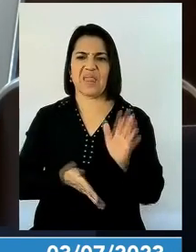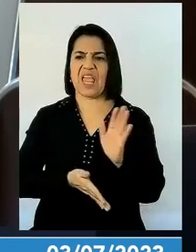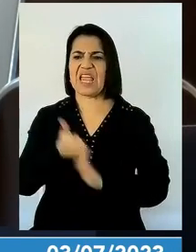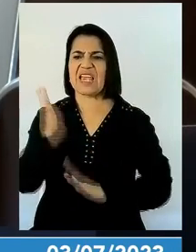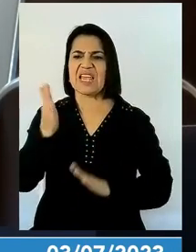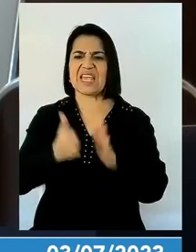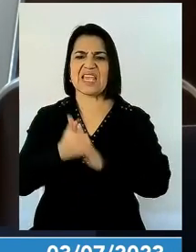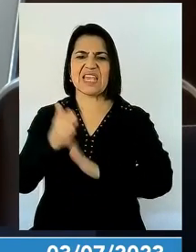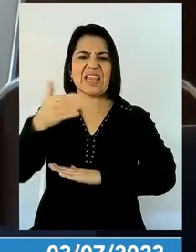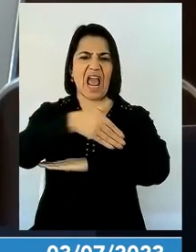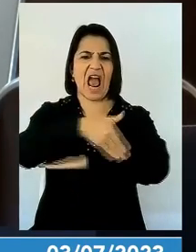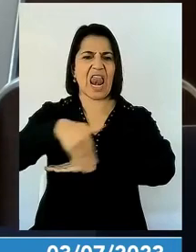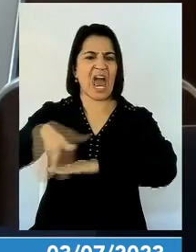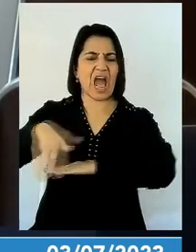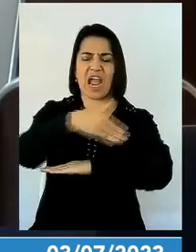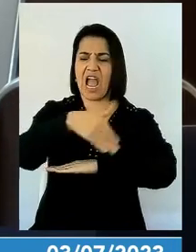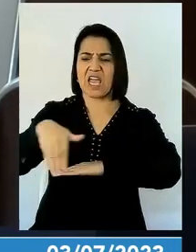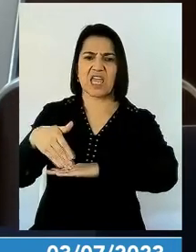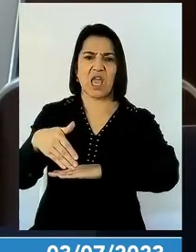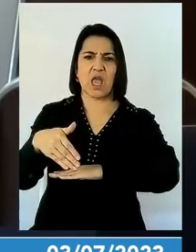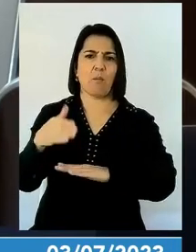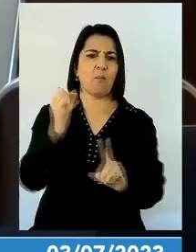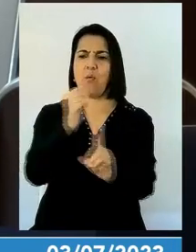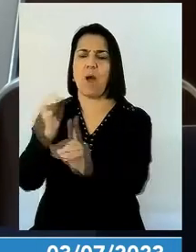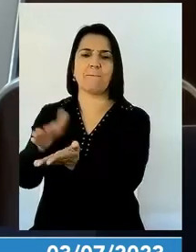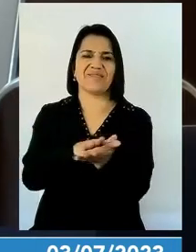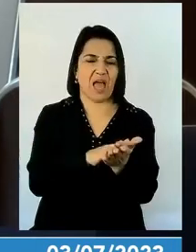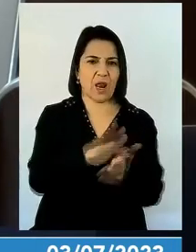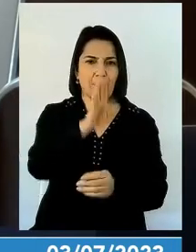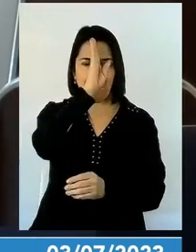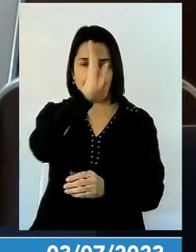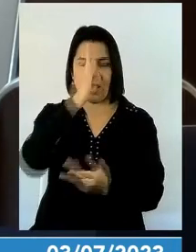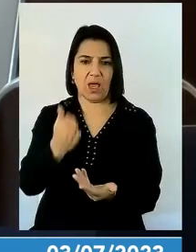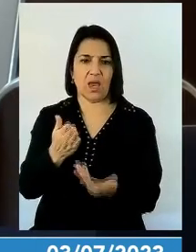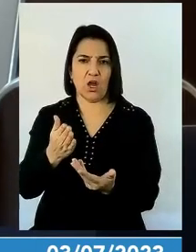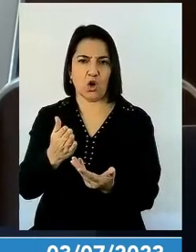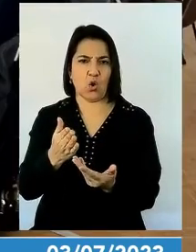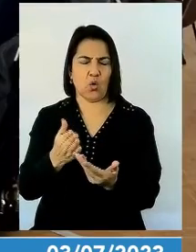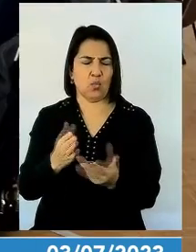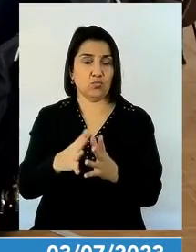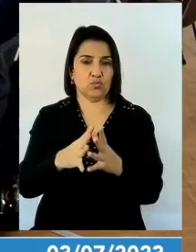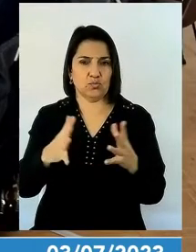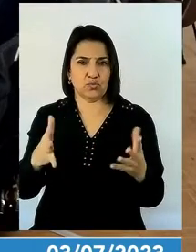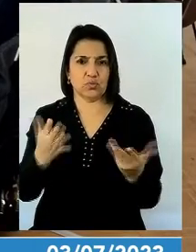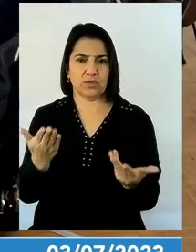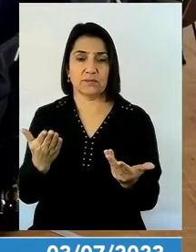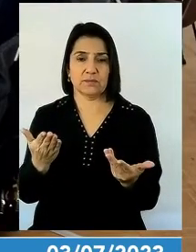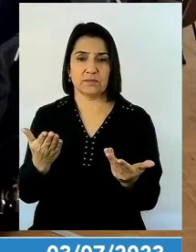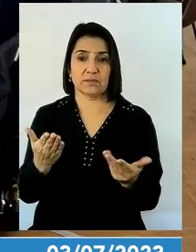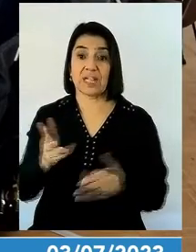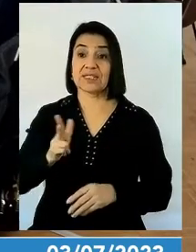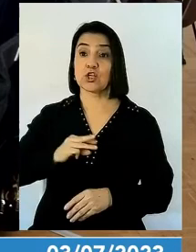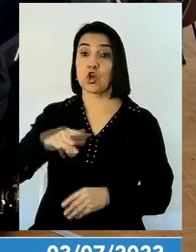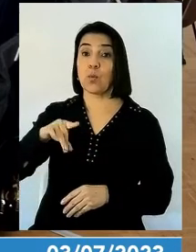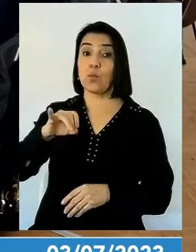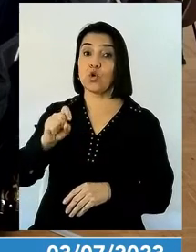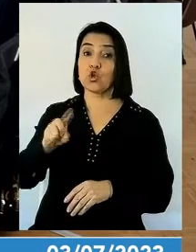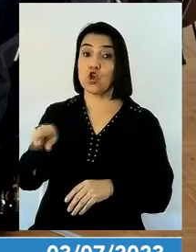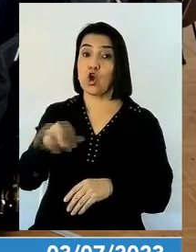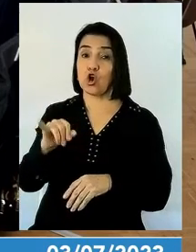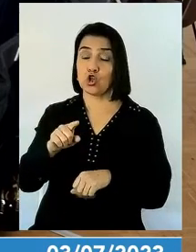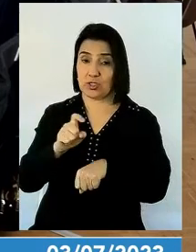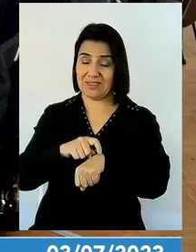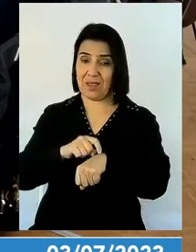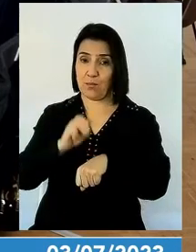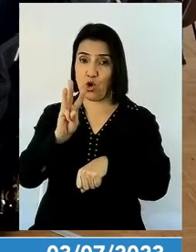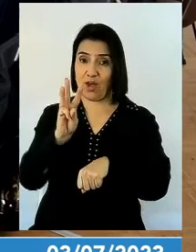indiscriminada, para dar solución, señor Muñoz, a la problemática de perros abandonados. Le quedan 30 segundos de exposición. ¿Perdón? Le quedan 30 segundos